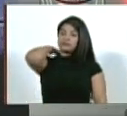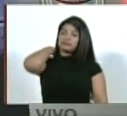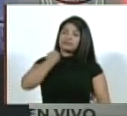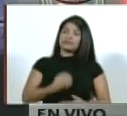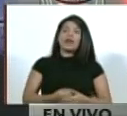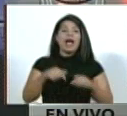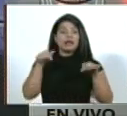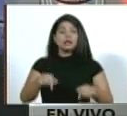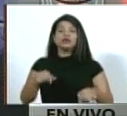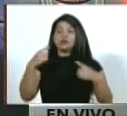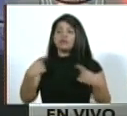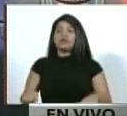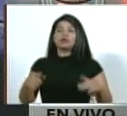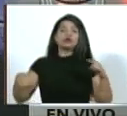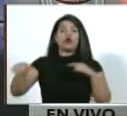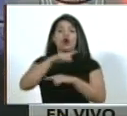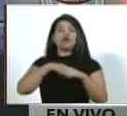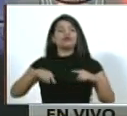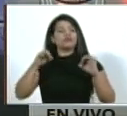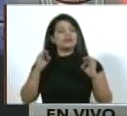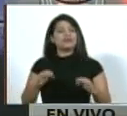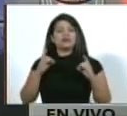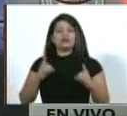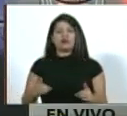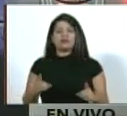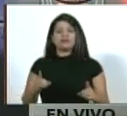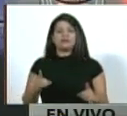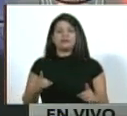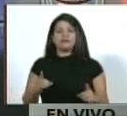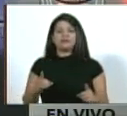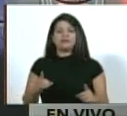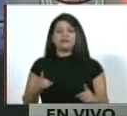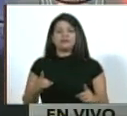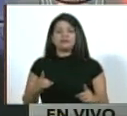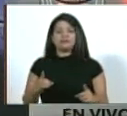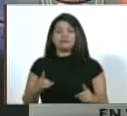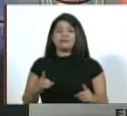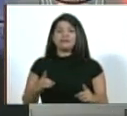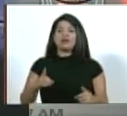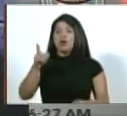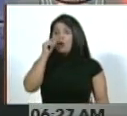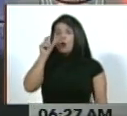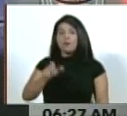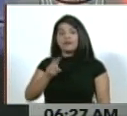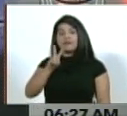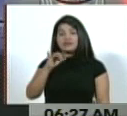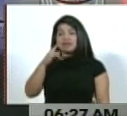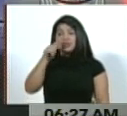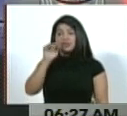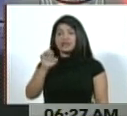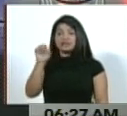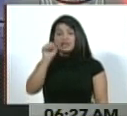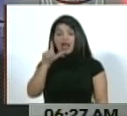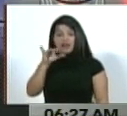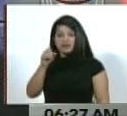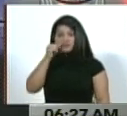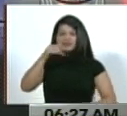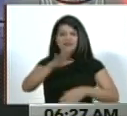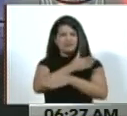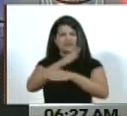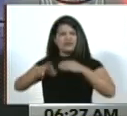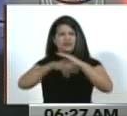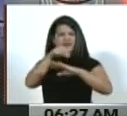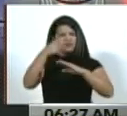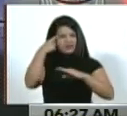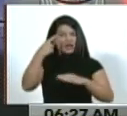donde se tuvieron que tomar algunas decisiones. Y Vicente Salia, en el himno nacional que acabamos de escuchar,